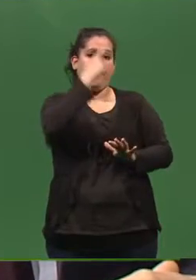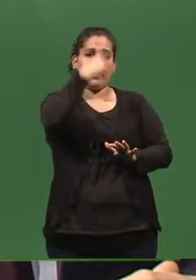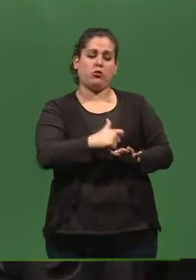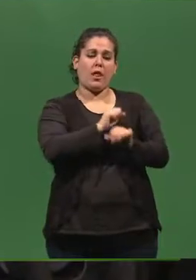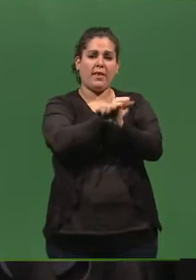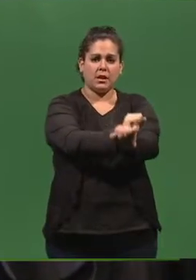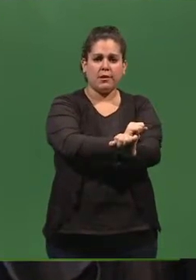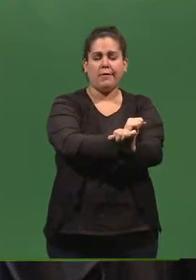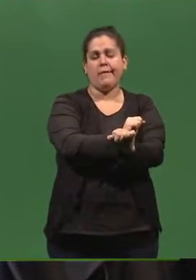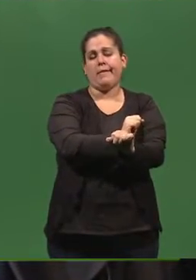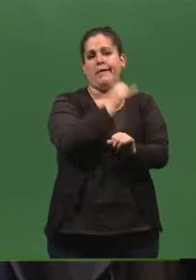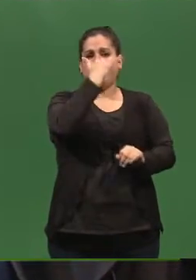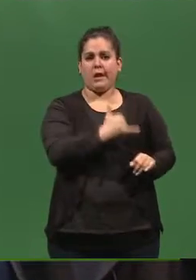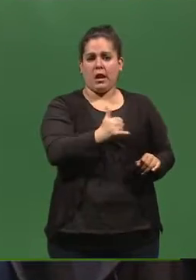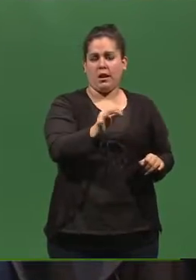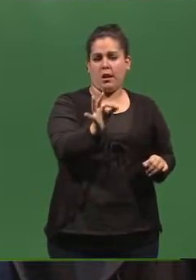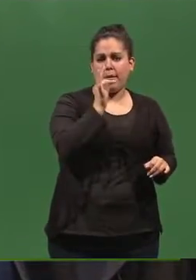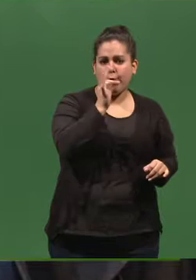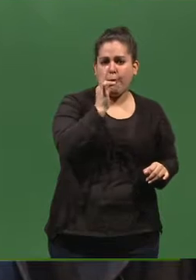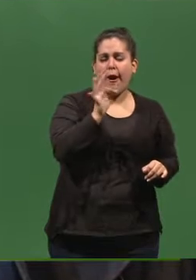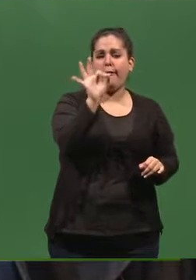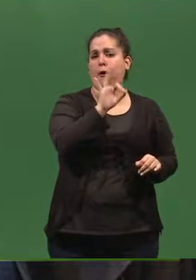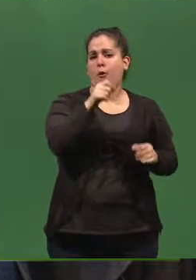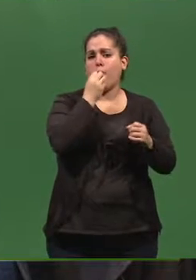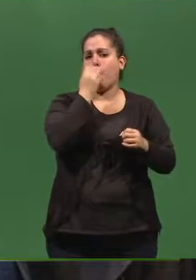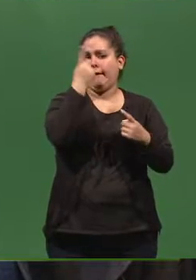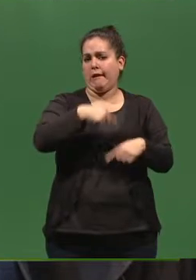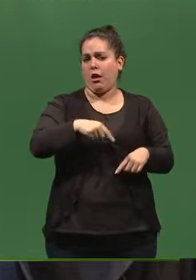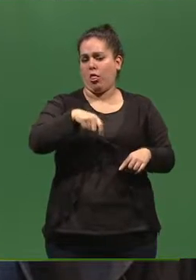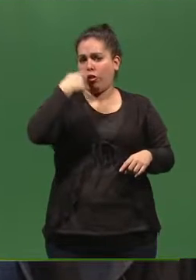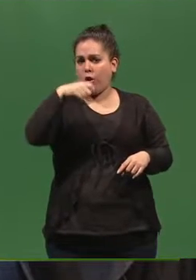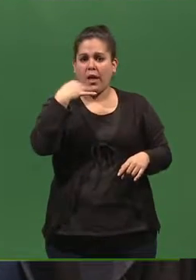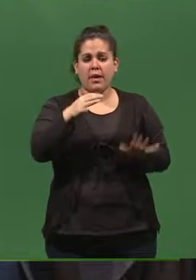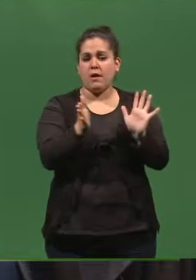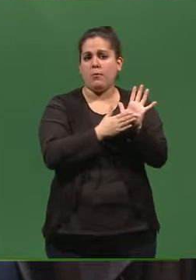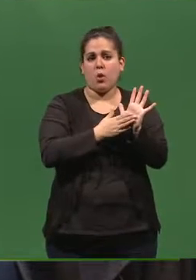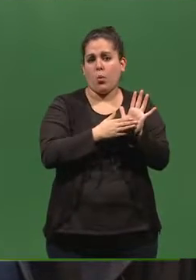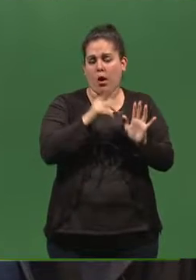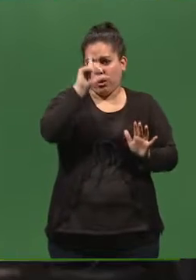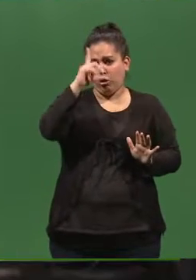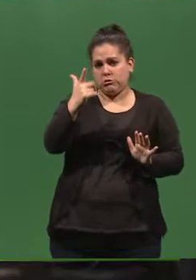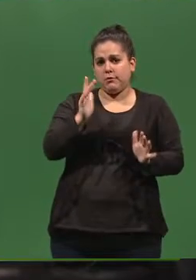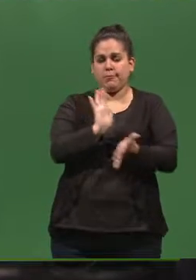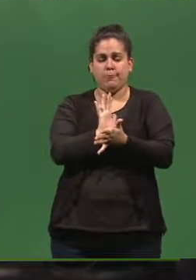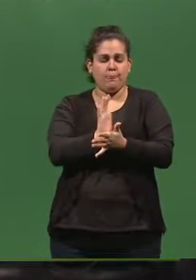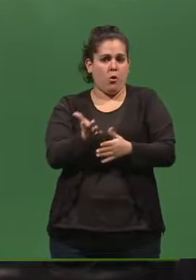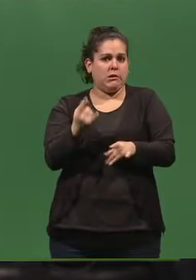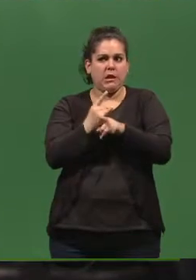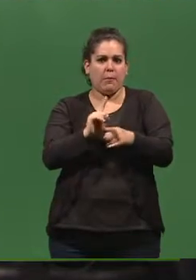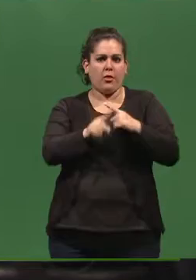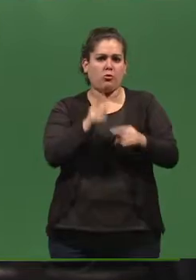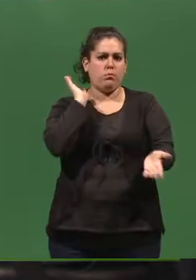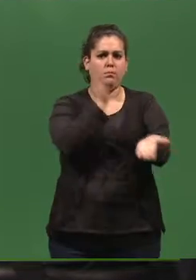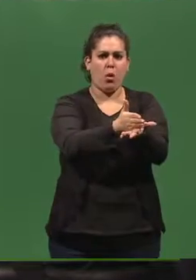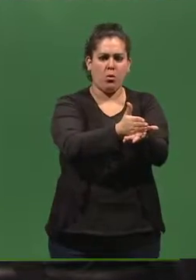que es detenida por tener una sustancia en su poder o por ilegal, ¿no?, o por consumir, tiene que probar que es inocente o que la tenía para consumo. O sea, es culpable de